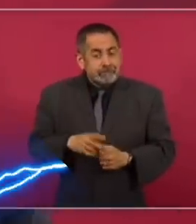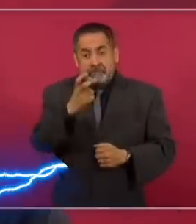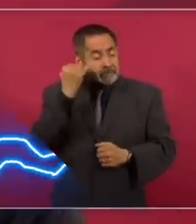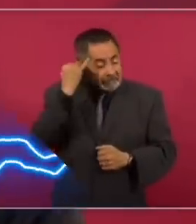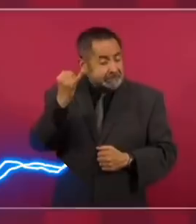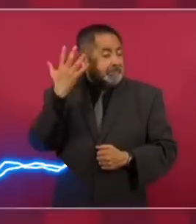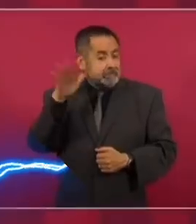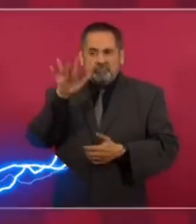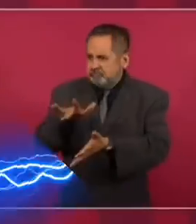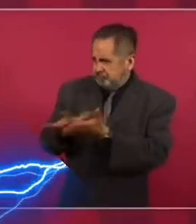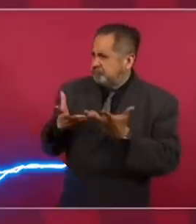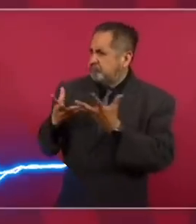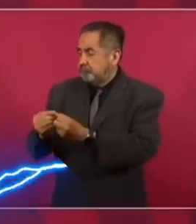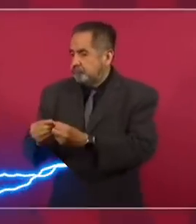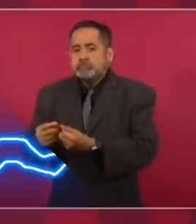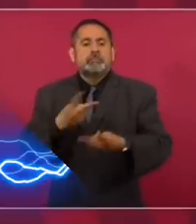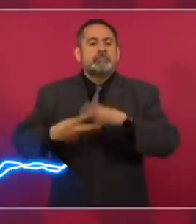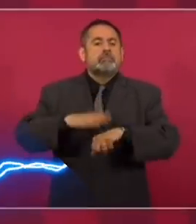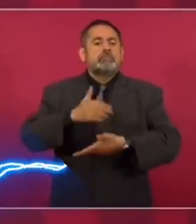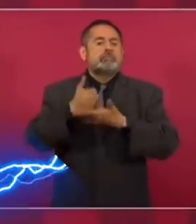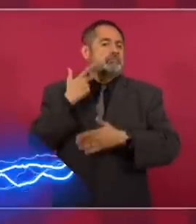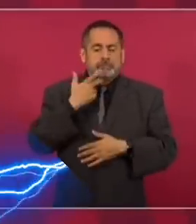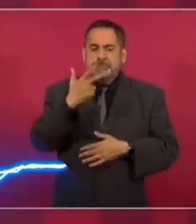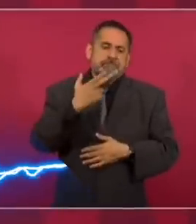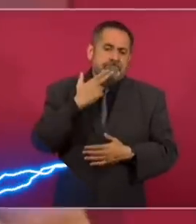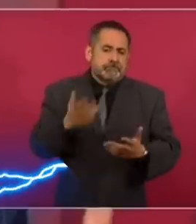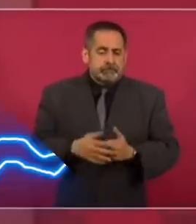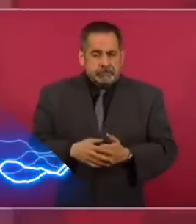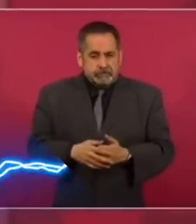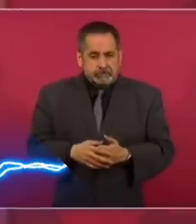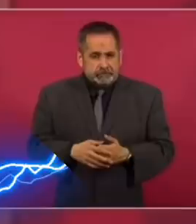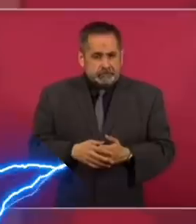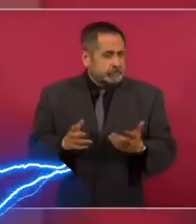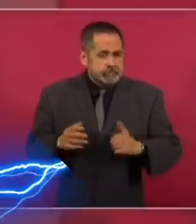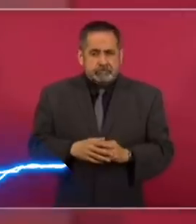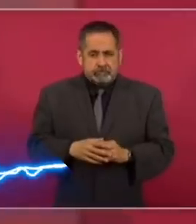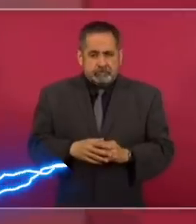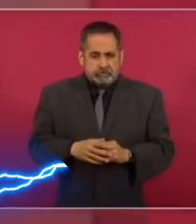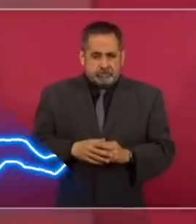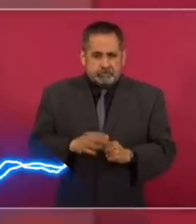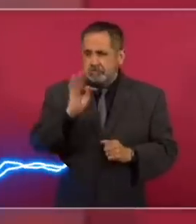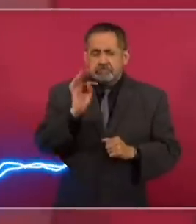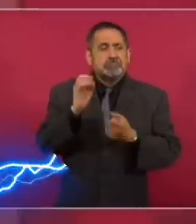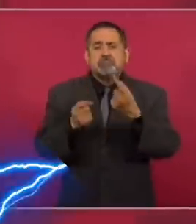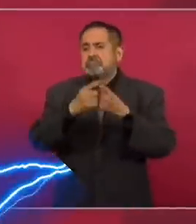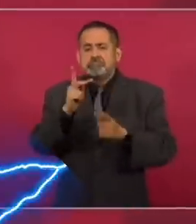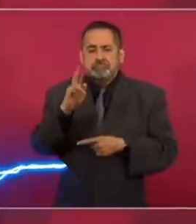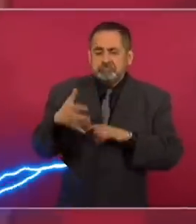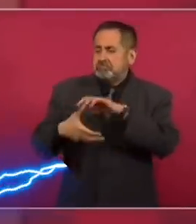políticamente les ayudaría más. ¿Qué hacen con las alianzas? ¿Cuántos